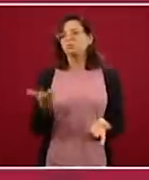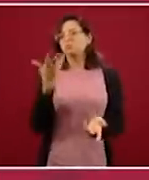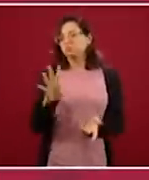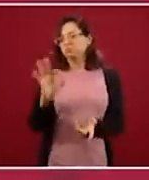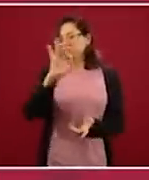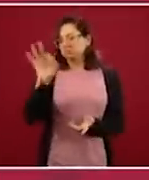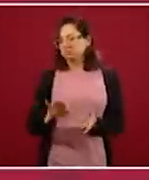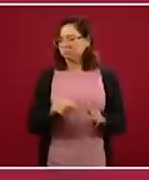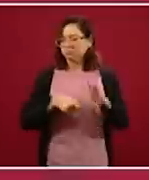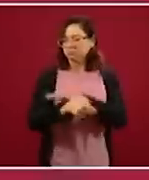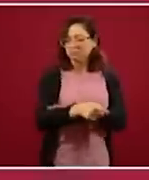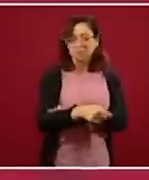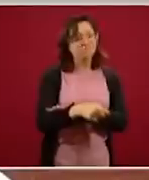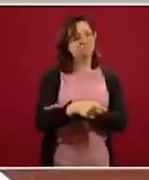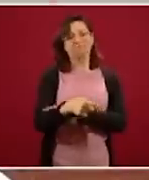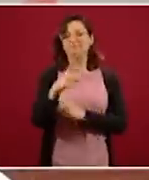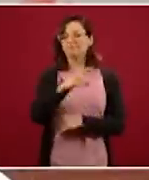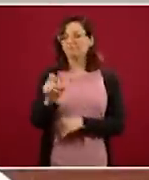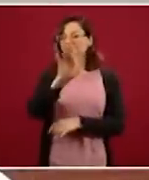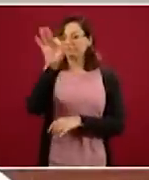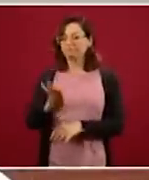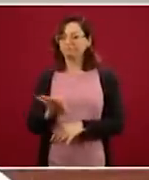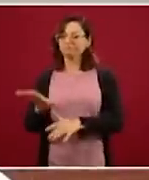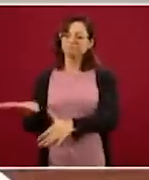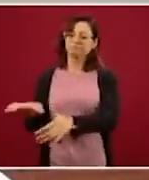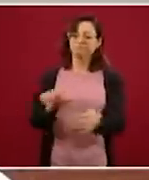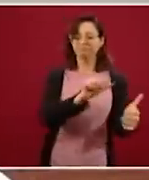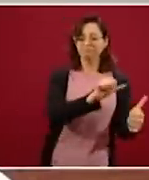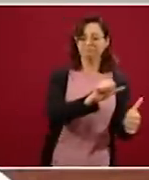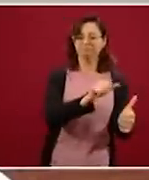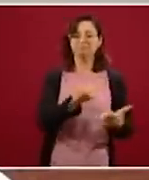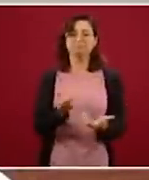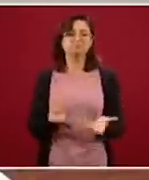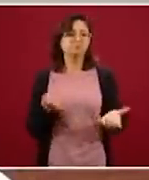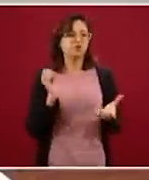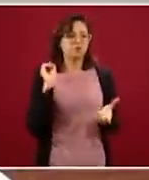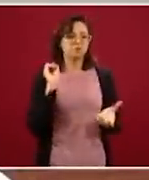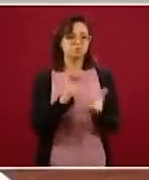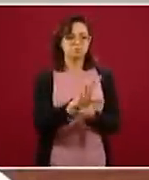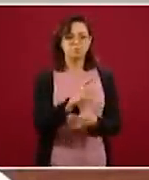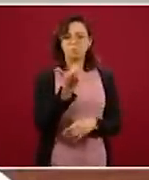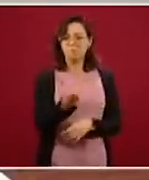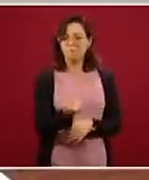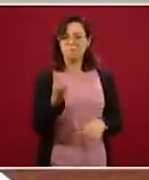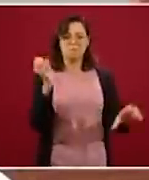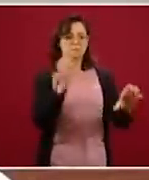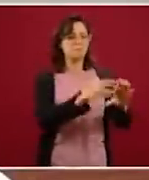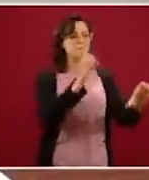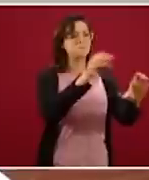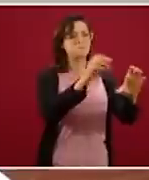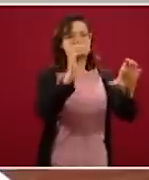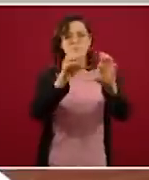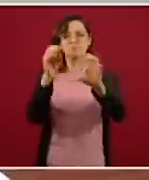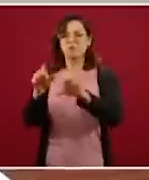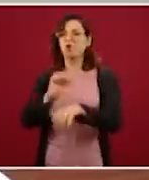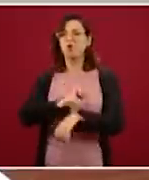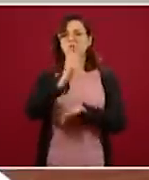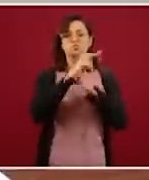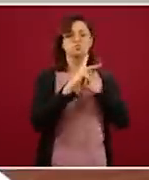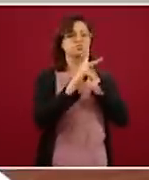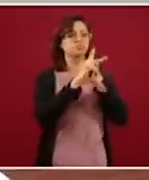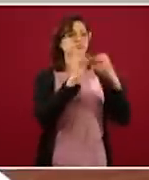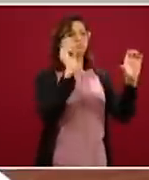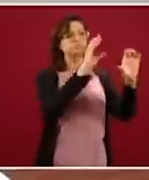el 100% del recurso que terminaba en transferencias electrónicas a estas empresas que se disolvían a los meses y que extraían el dinero en